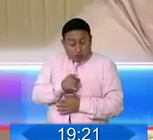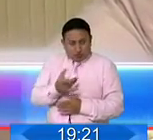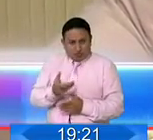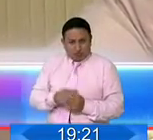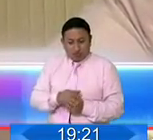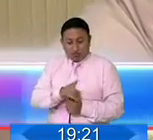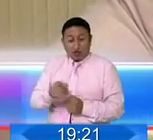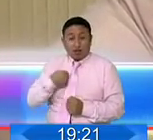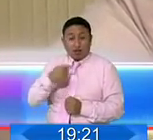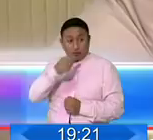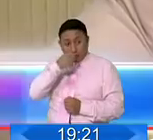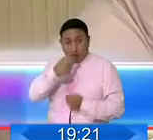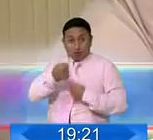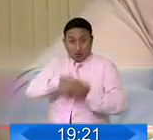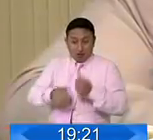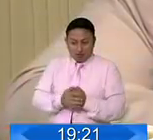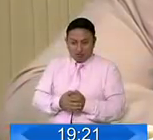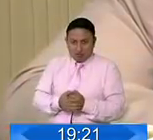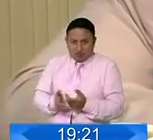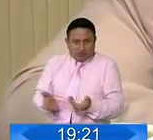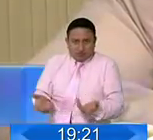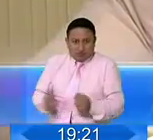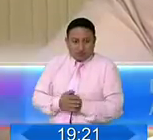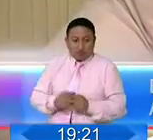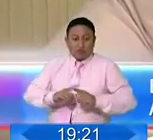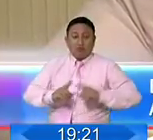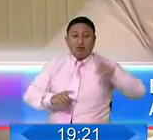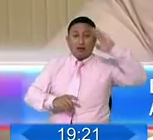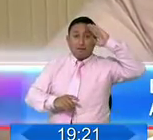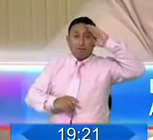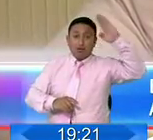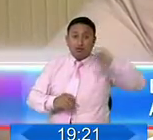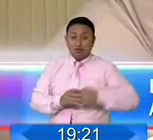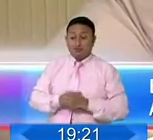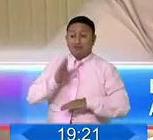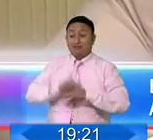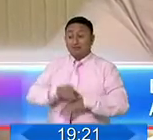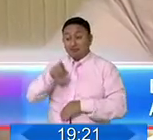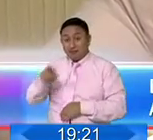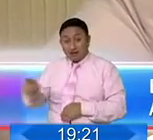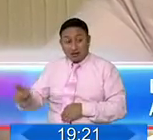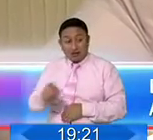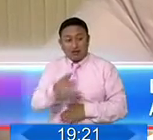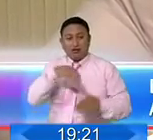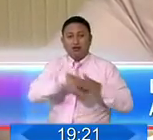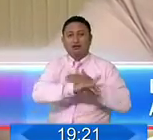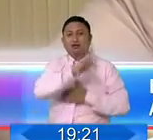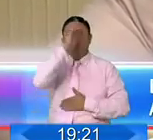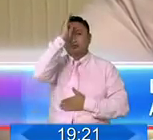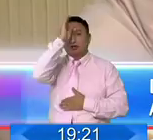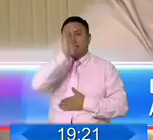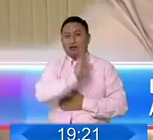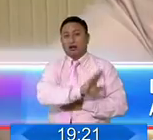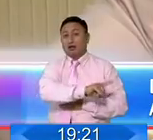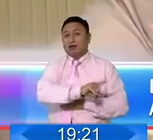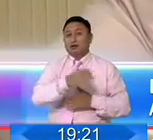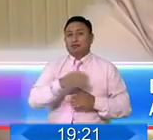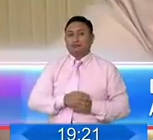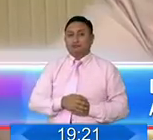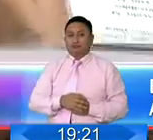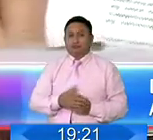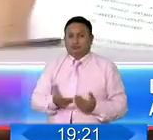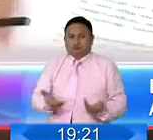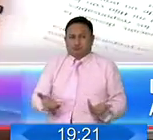un microtraficante, pero la policía sostiene que ese es el motivo por el cual David pudo haber terminado dentro de esa